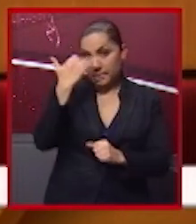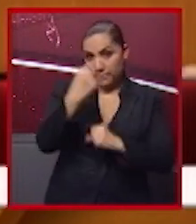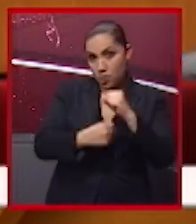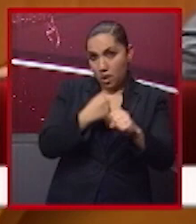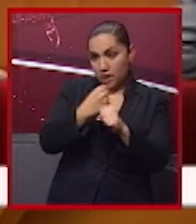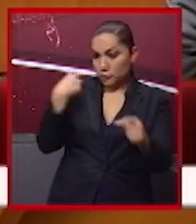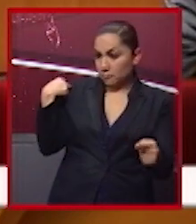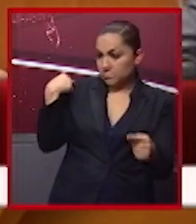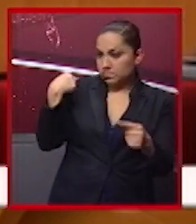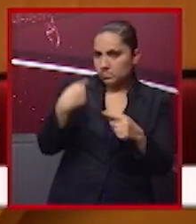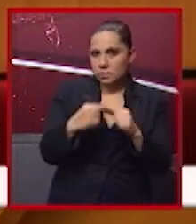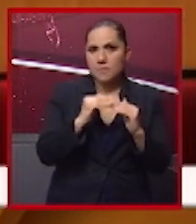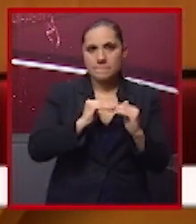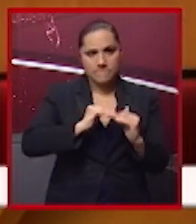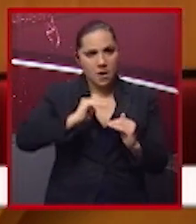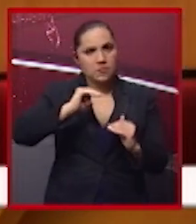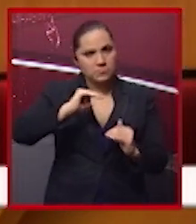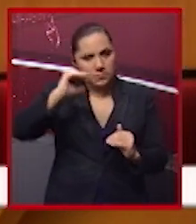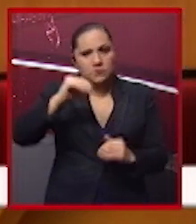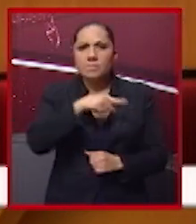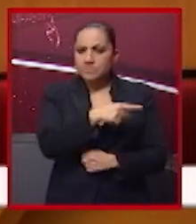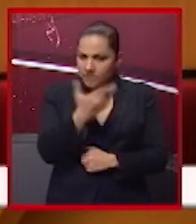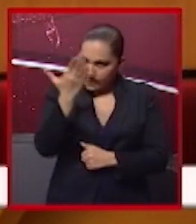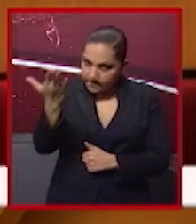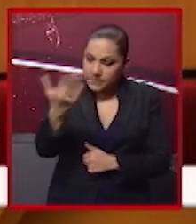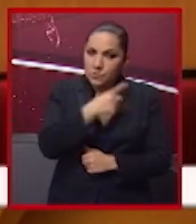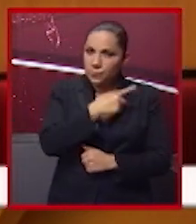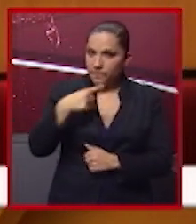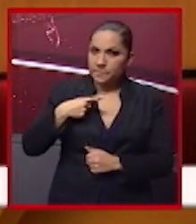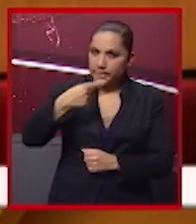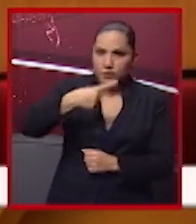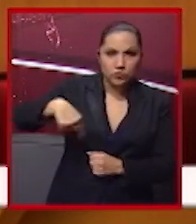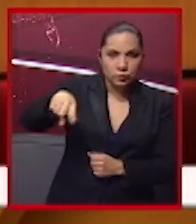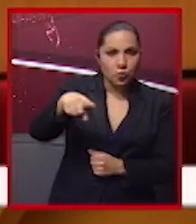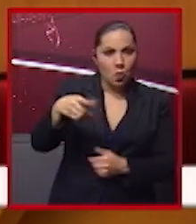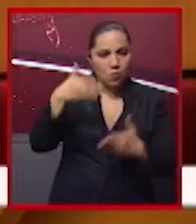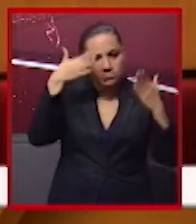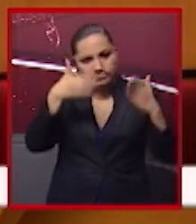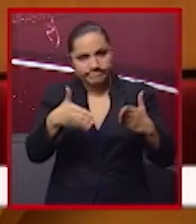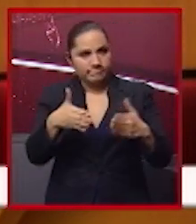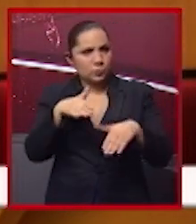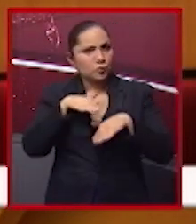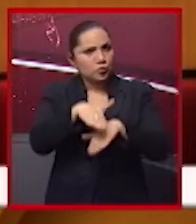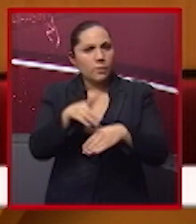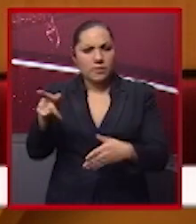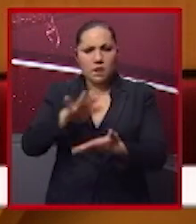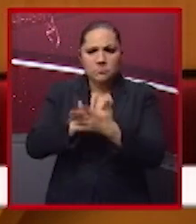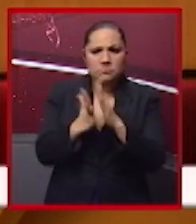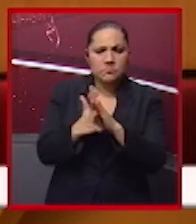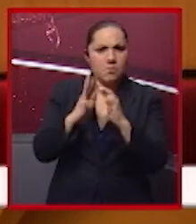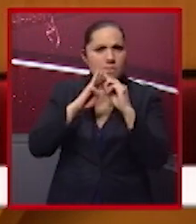un llamado a actuar con voluntad para enfrentar al crimen organizado en todos los niveles de gobierno.